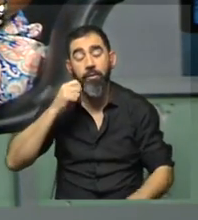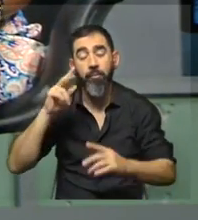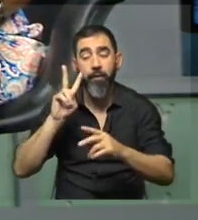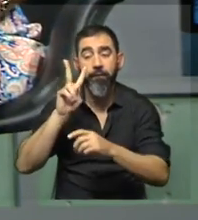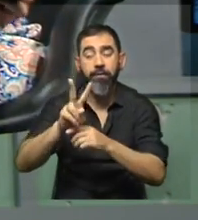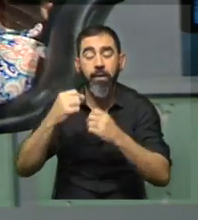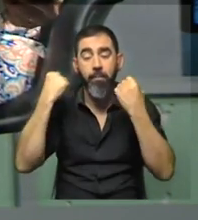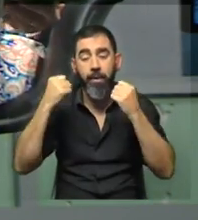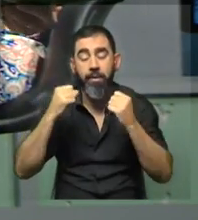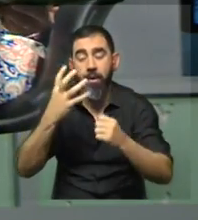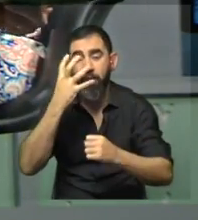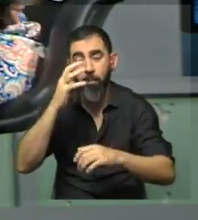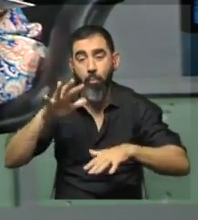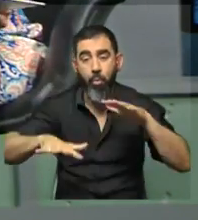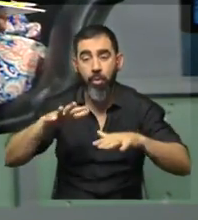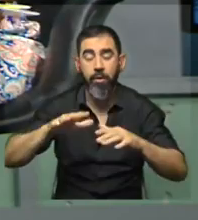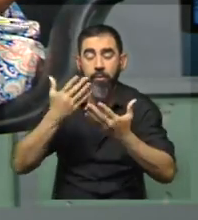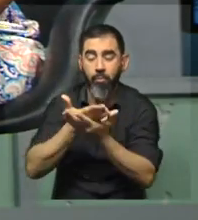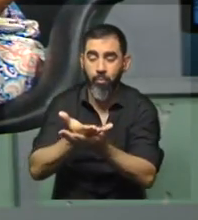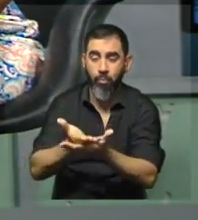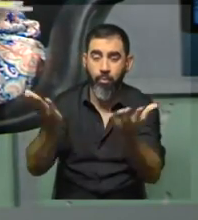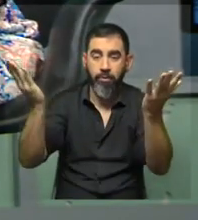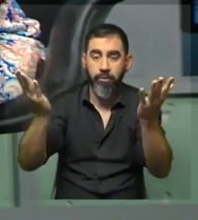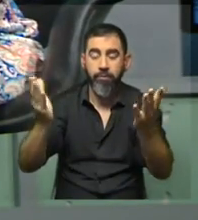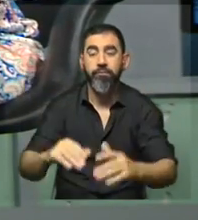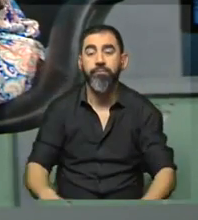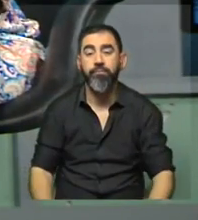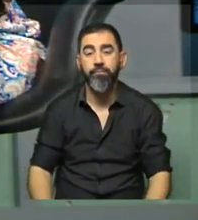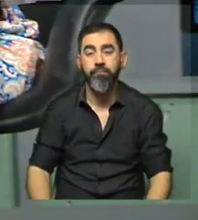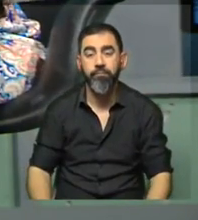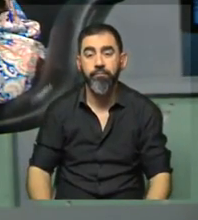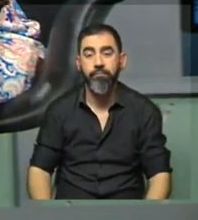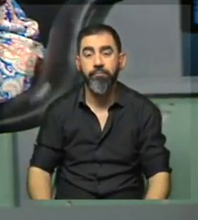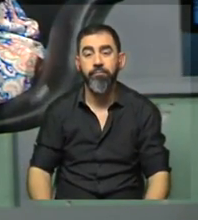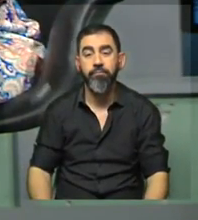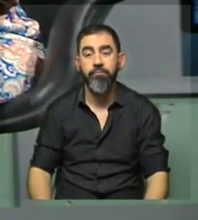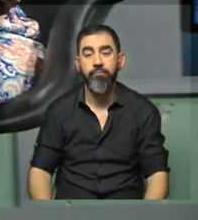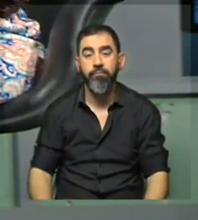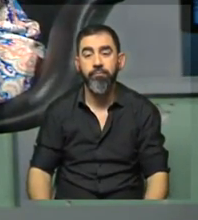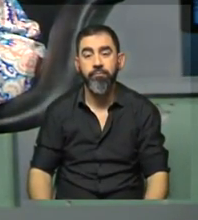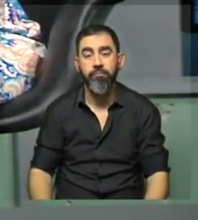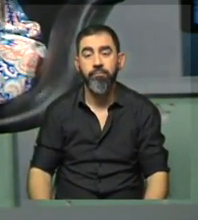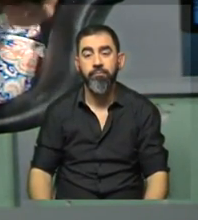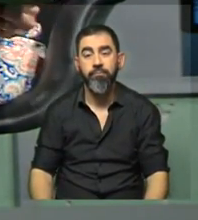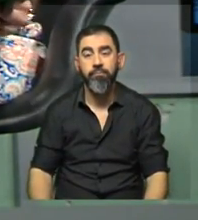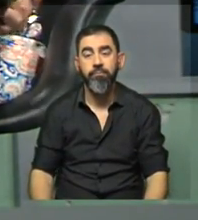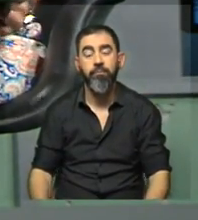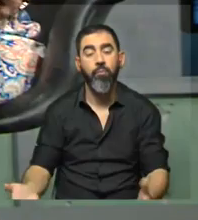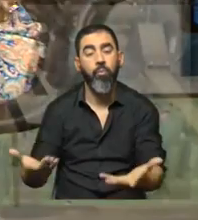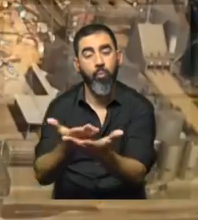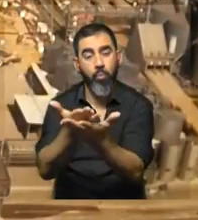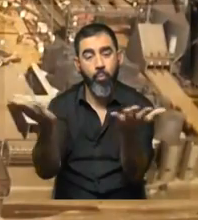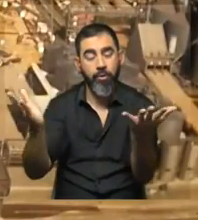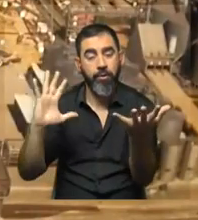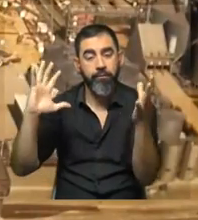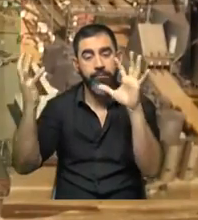las mañanas. Vamos a hacerlo con placas, porque acá esta gente del informativo, como hay gente informativa dentro de Ciudad Viva, les gusta la cosita ordenada, así que vamos a poner placas. Pero